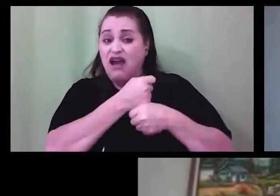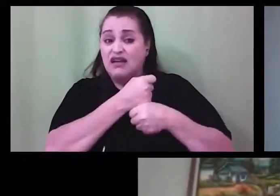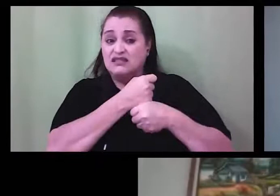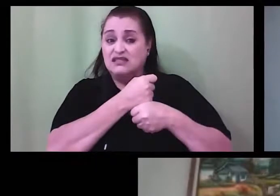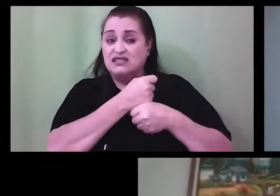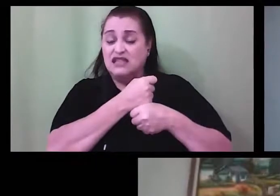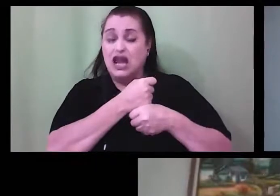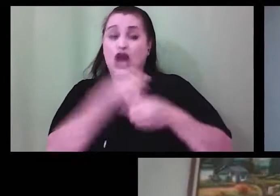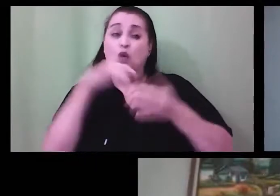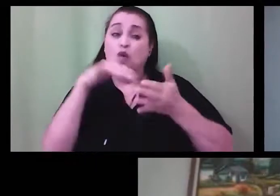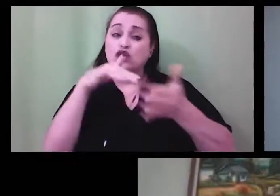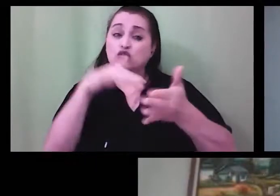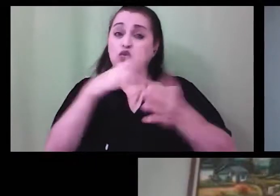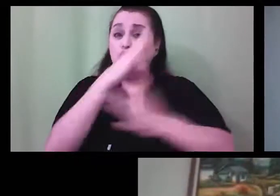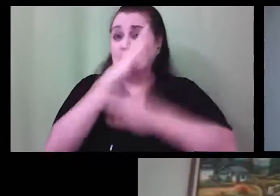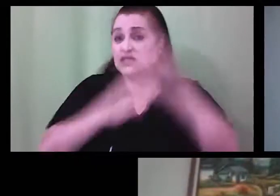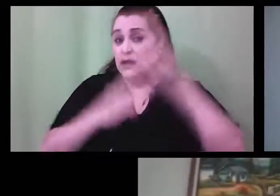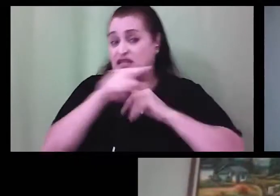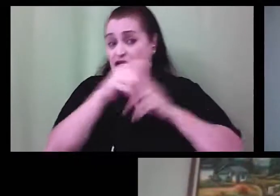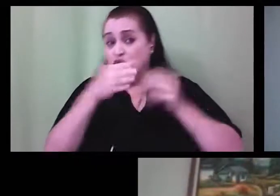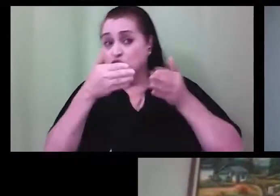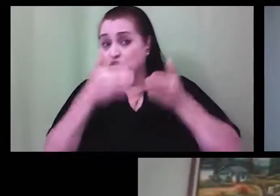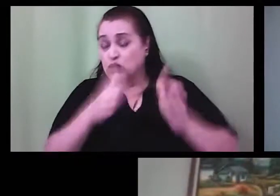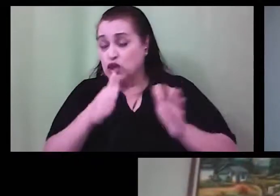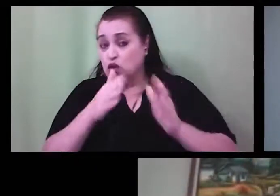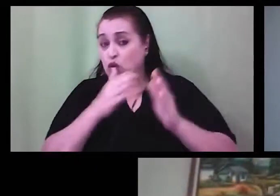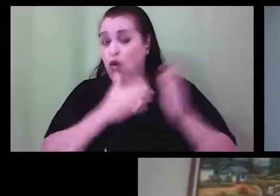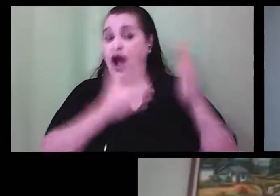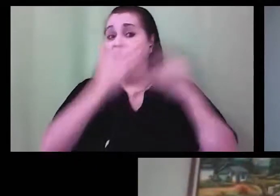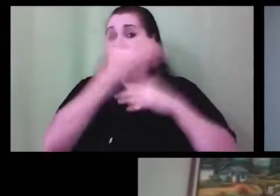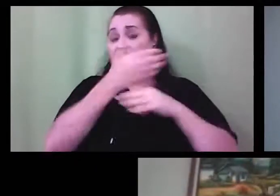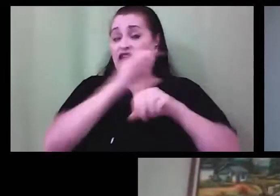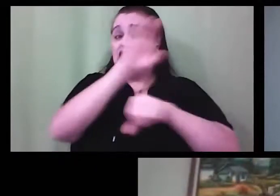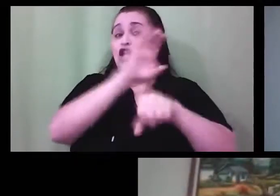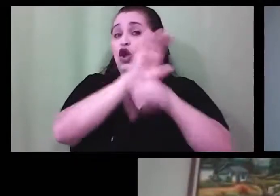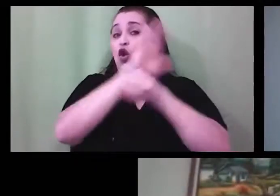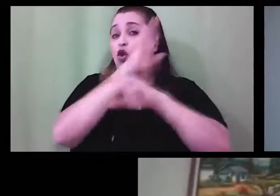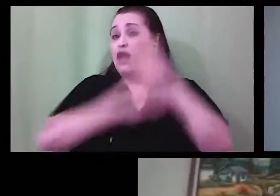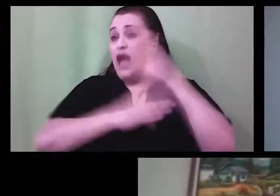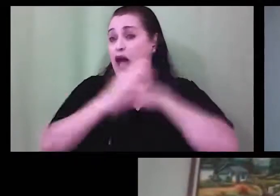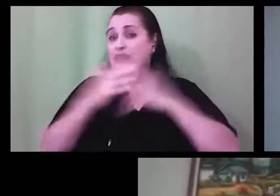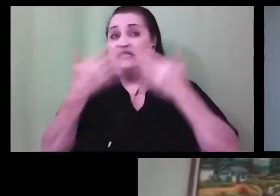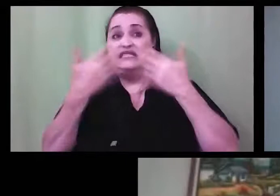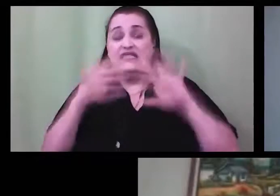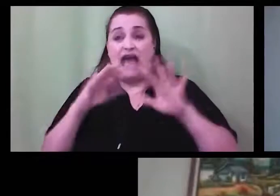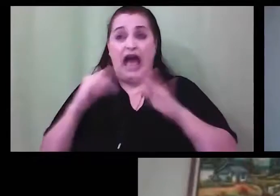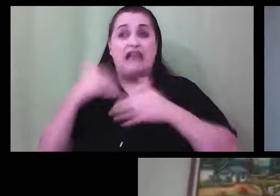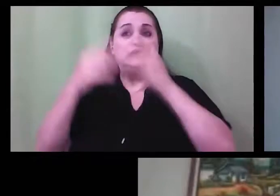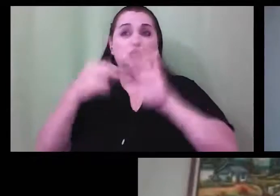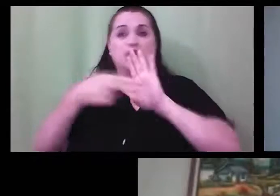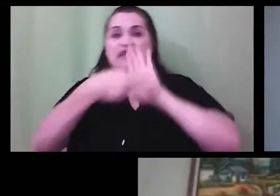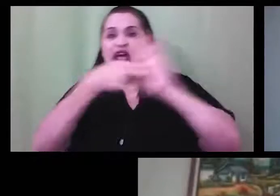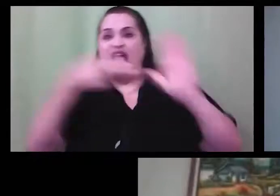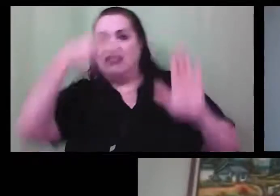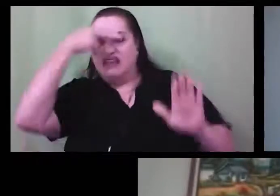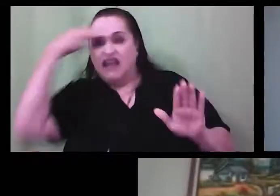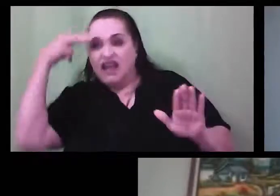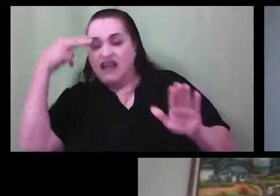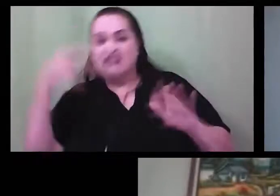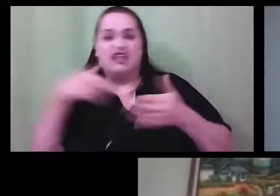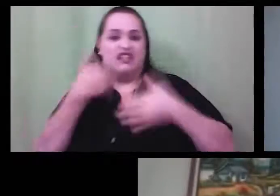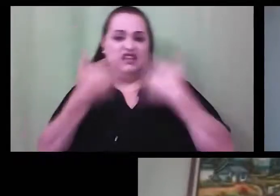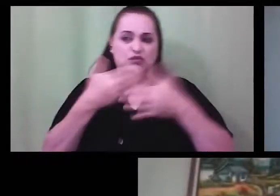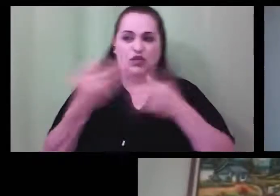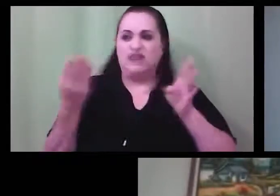un estudio de discapacidad de su hijo a través de Conapris, por ejemplo, ya luego se va a etiquetar y luego se le van a cerrar